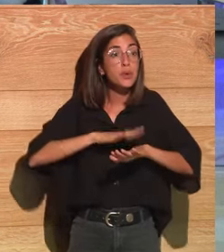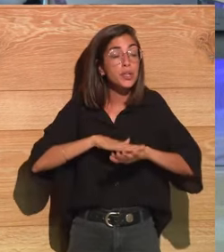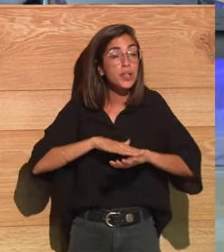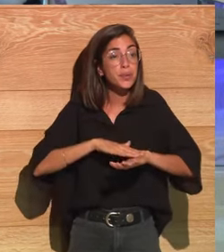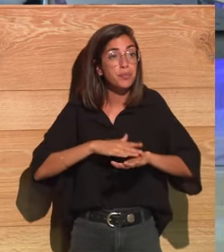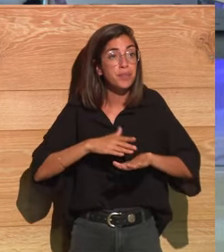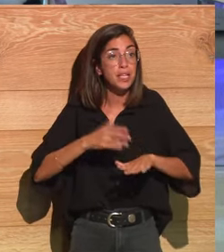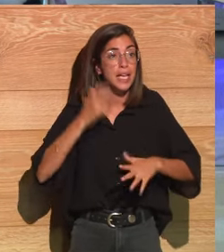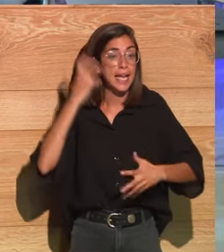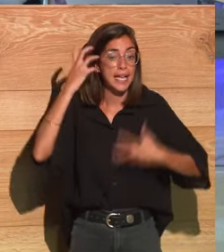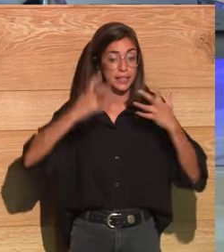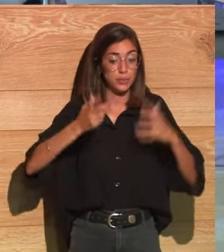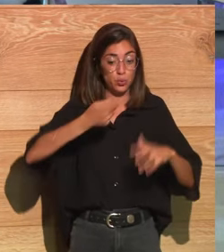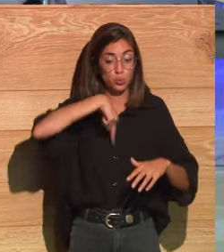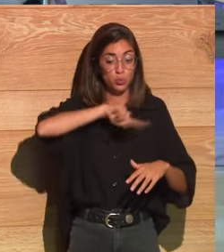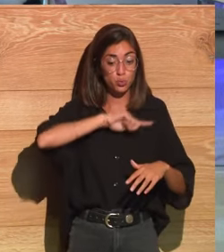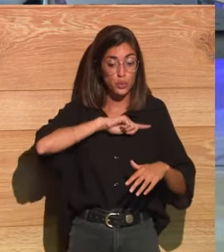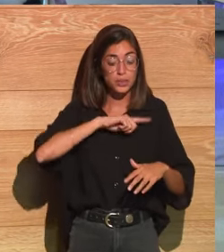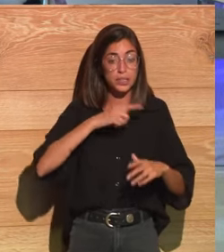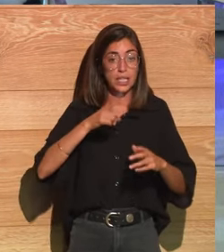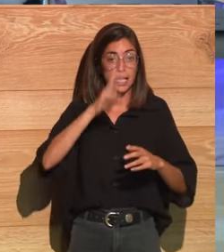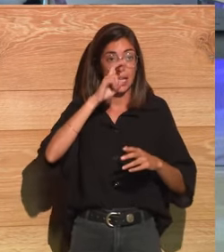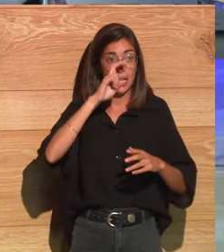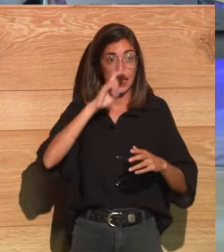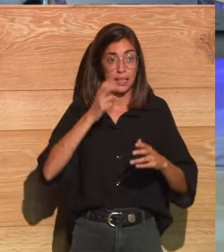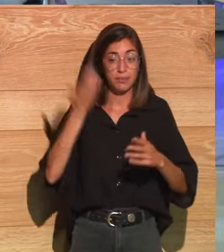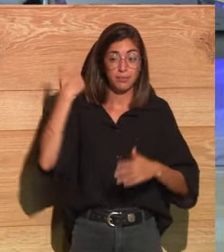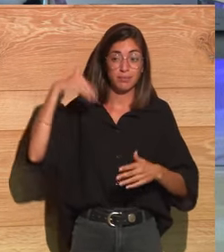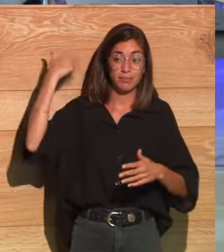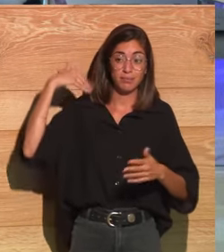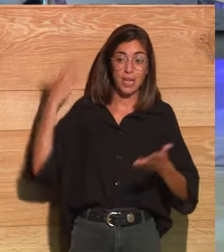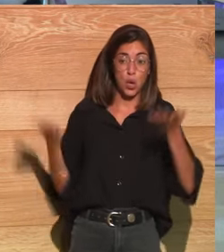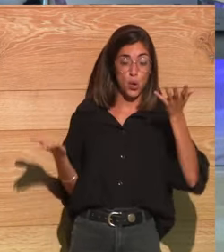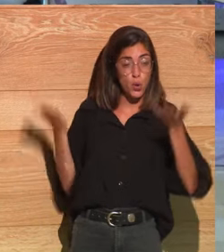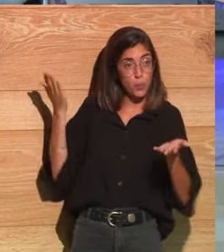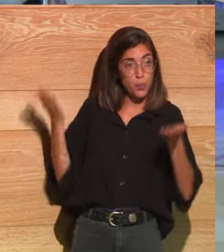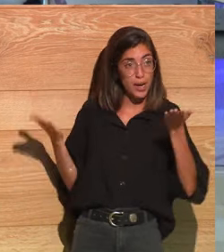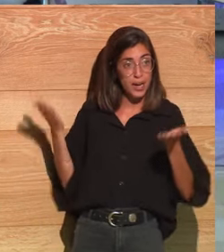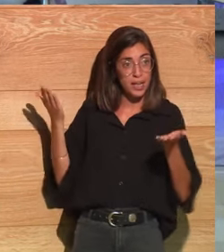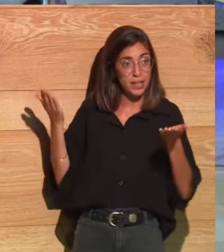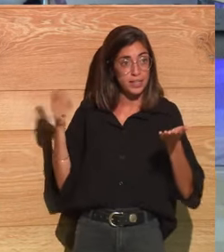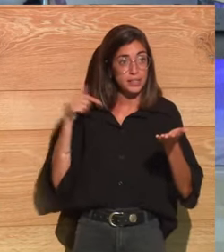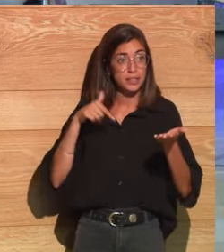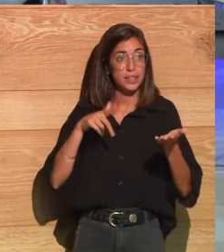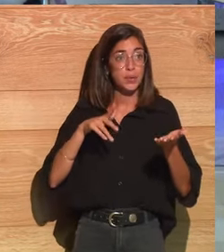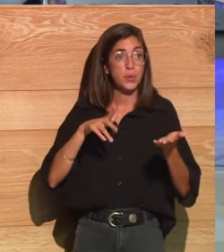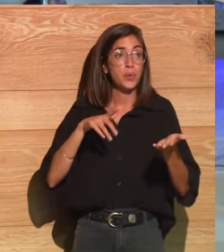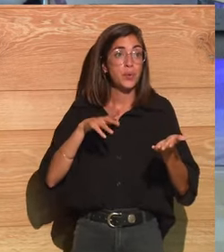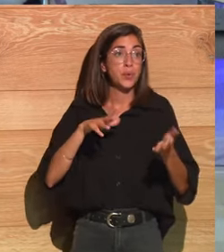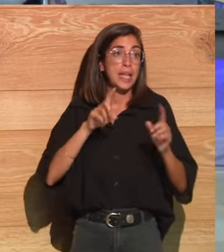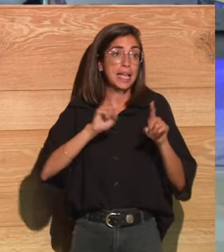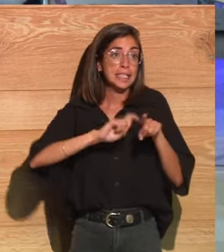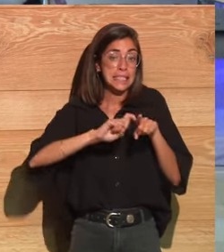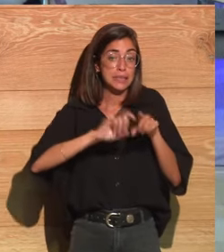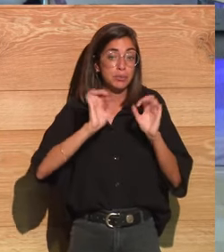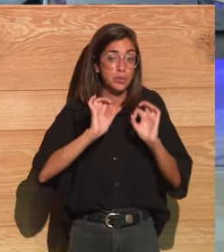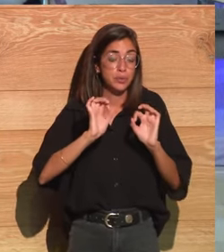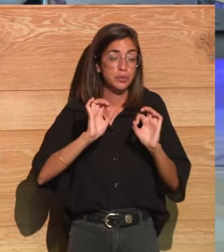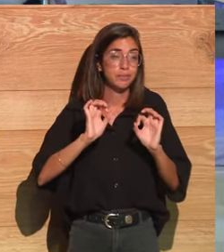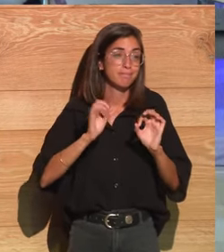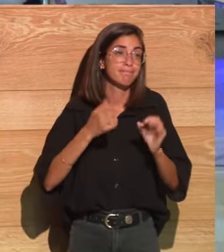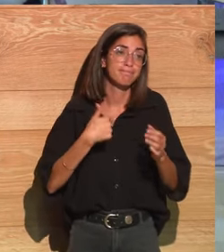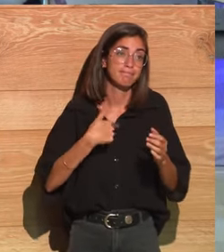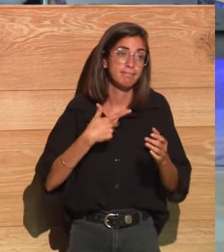especie, comparado con otros ancestros y otras etapas del pasado, las condiciones fundamentales para que pueda haber una pandemia. Primero es ser